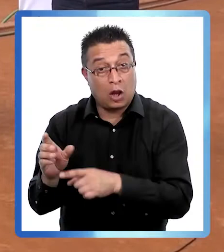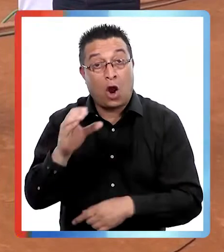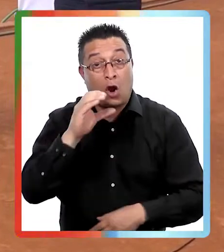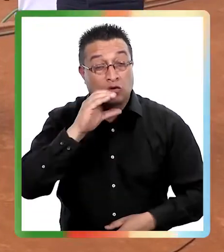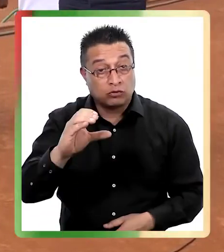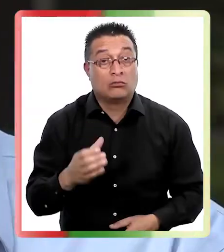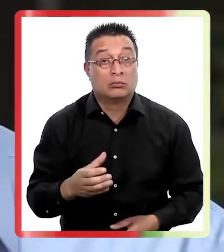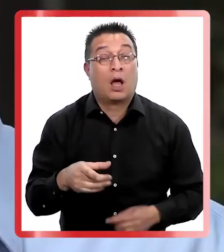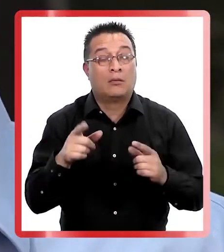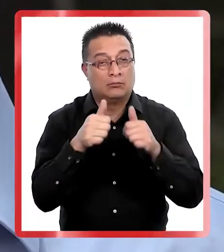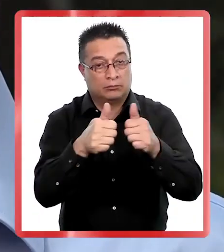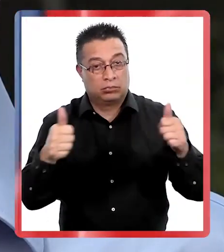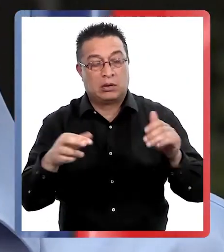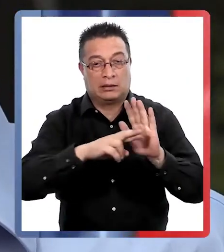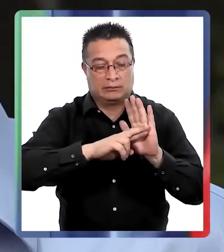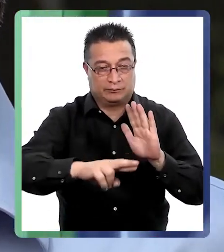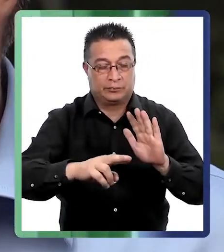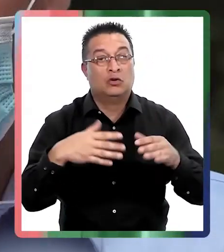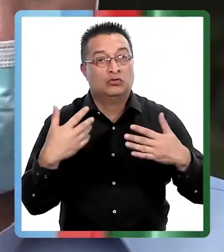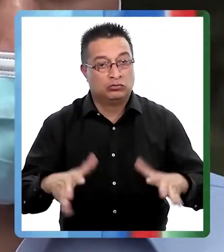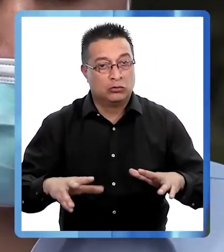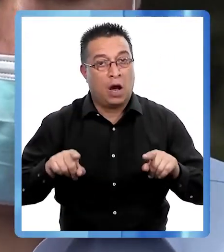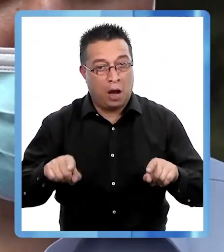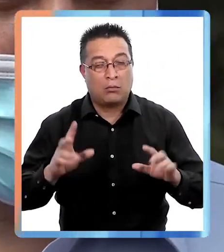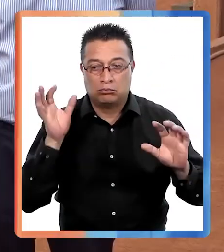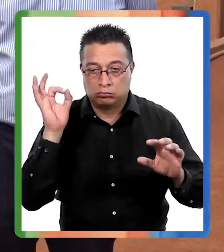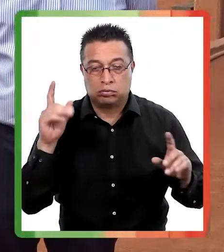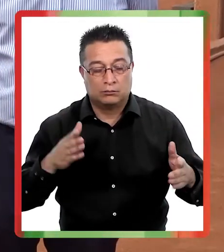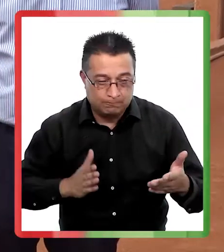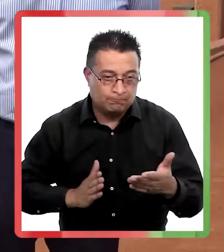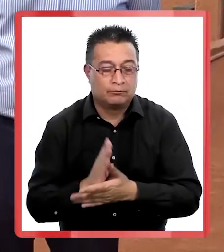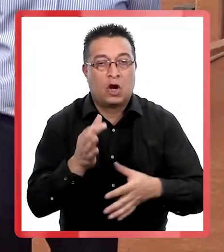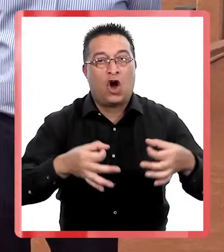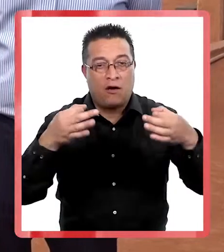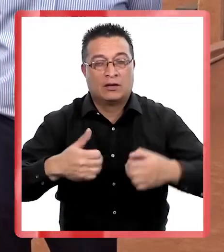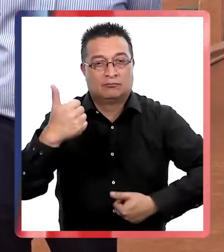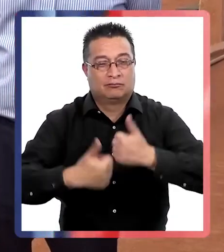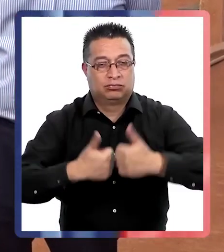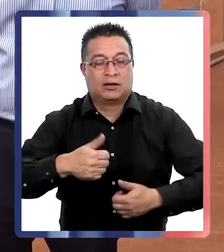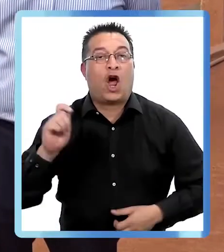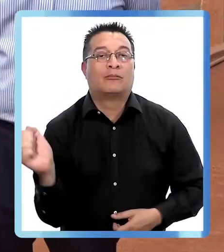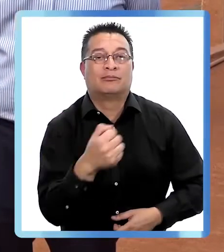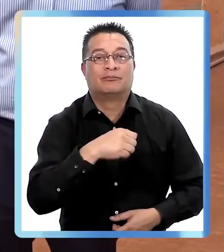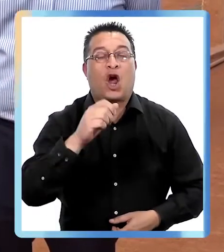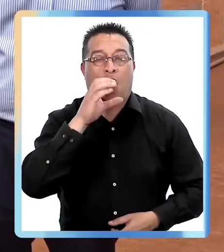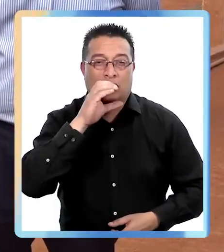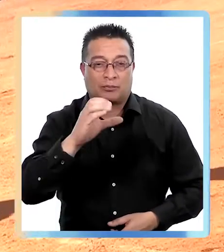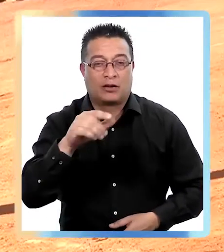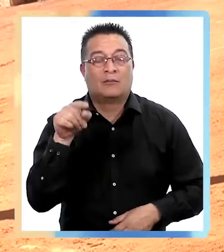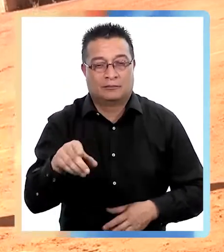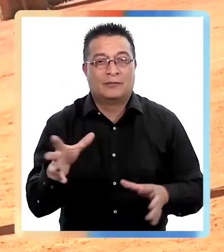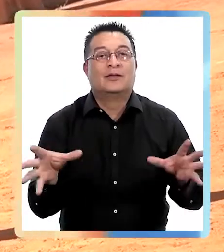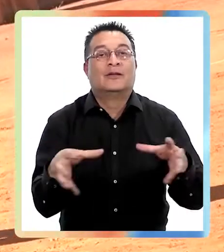organización se reunieron para el lanzamiento oficial del Challenger Concepción, evento que trae la Asociación Regional de Tenis del Biobío